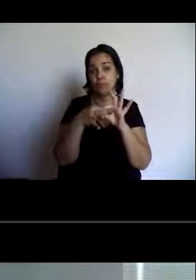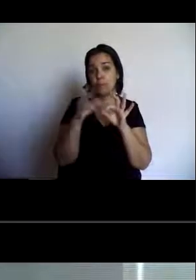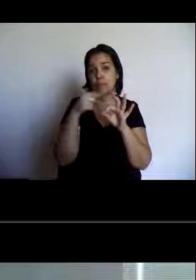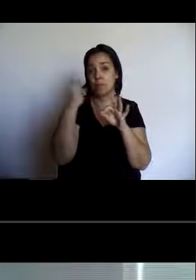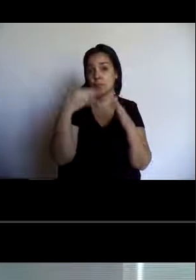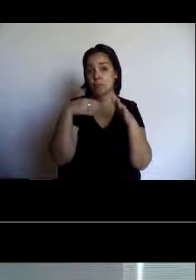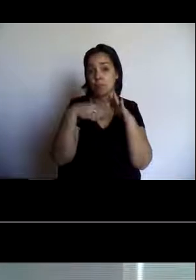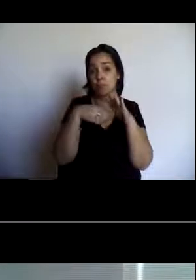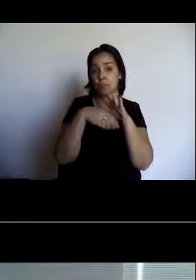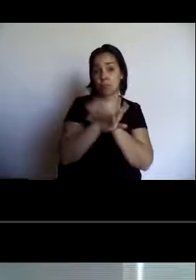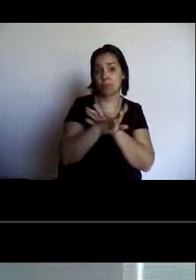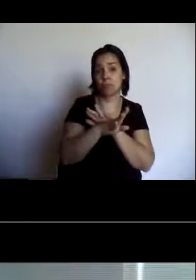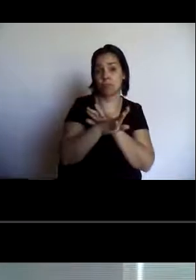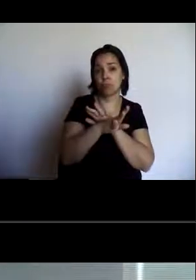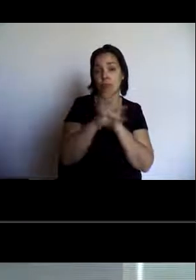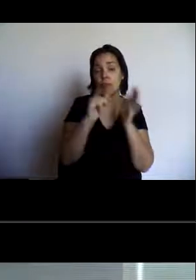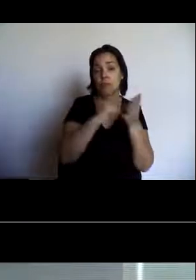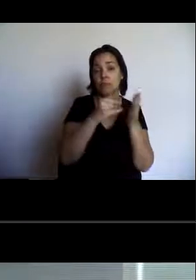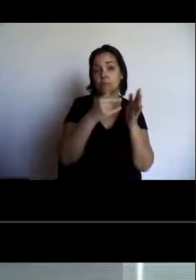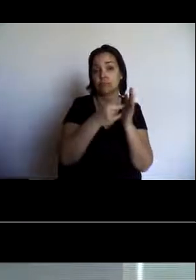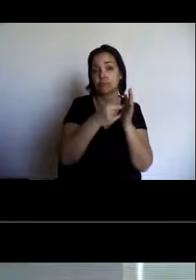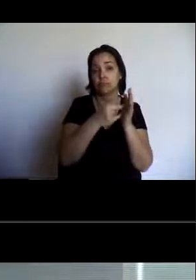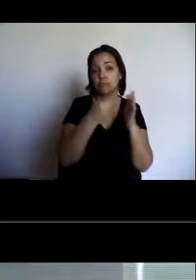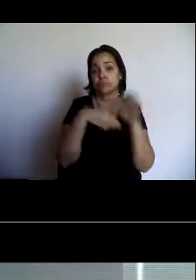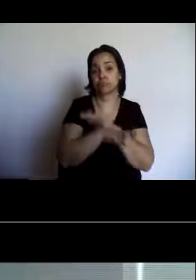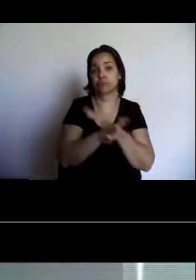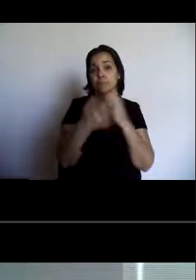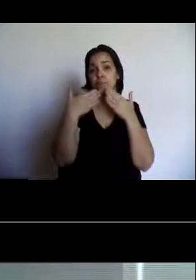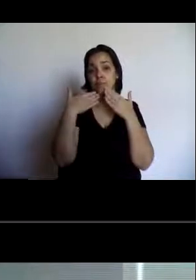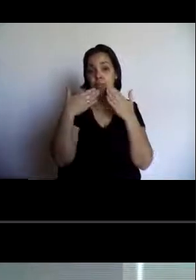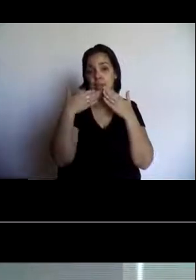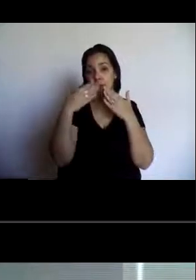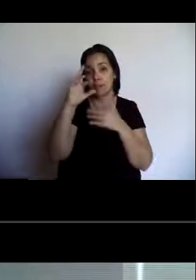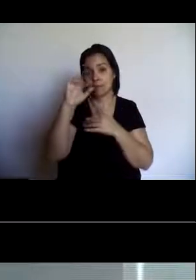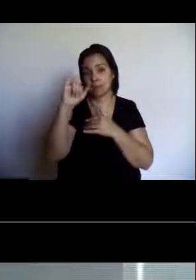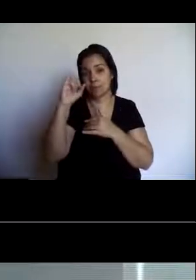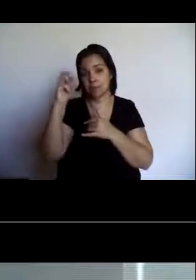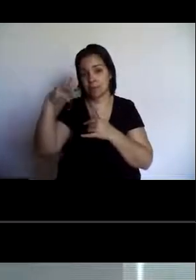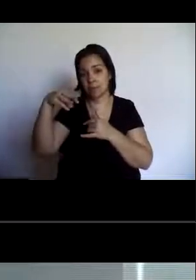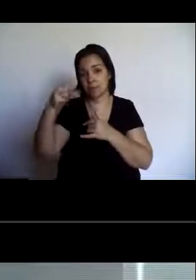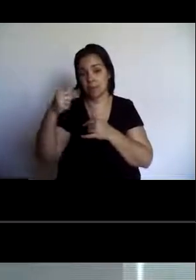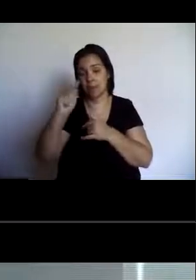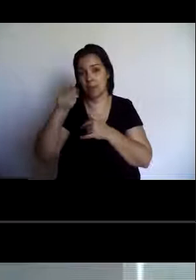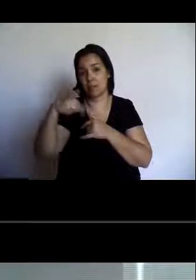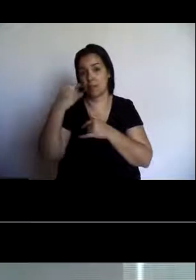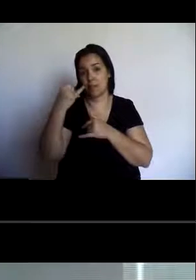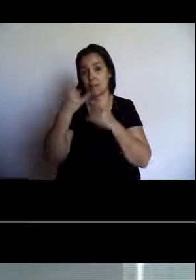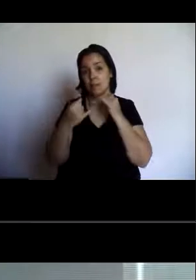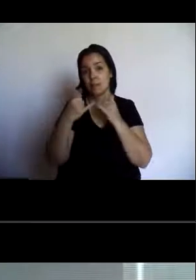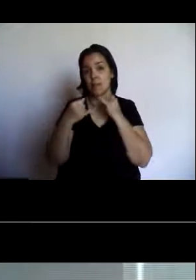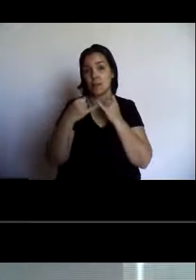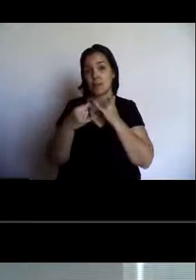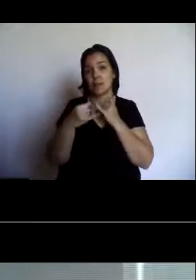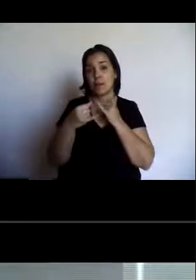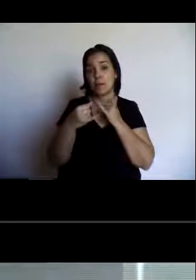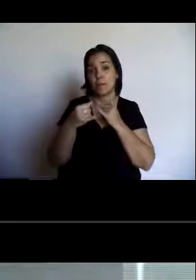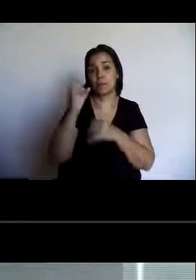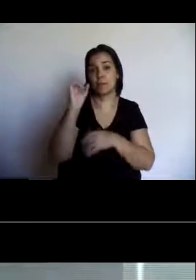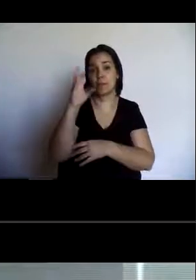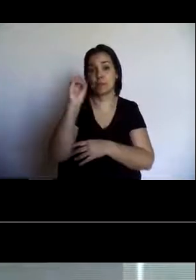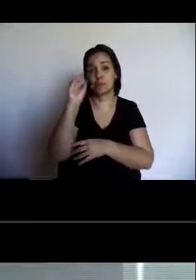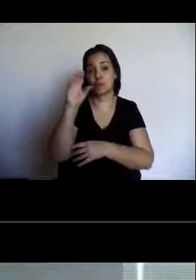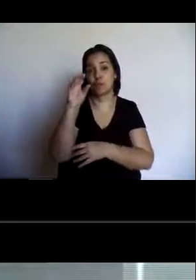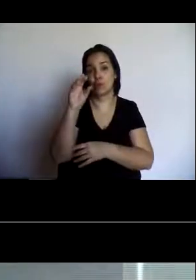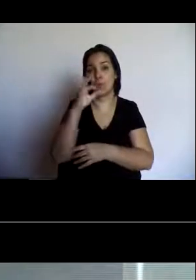determinados fondos. Muchísimas gracias, Cristina. Esperemos que ahora ya al final pasamos al turno de preguntas